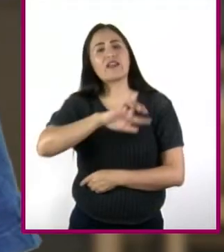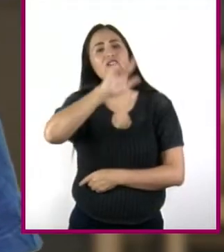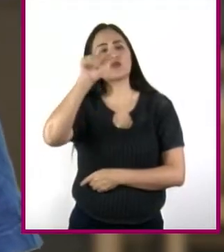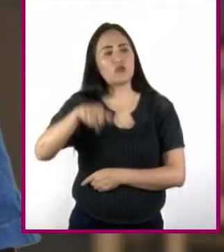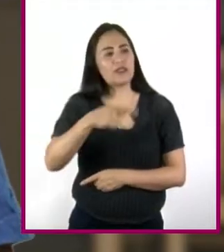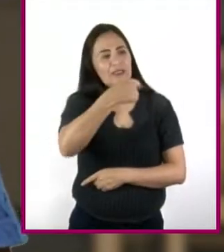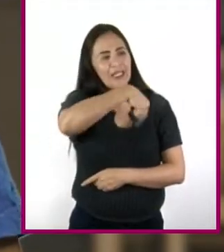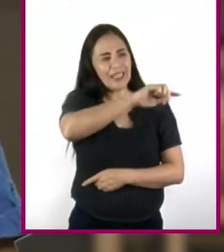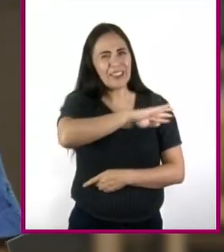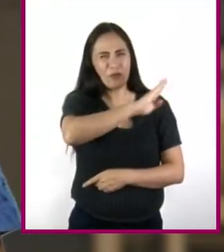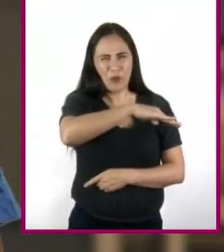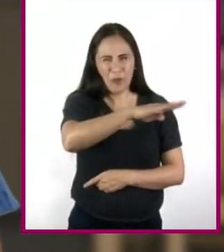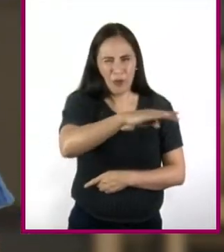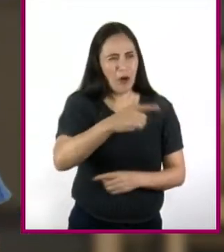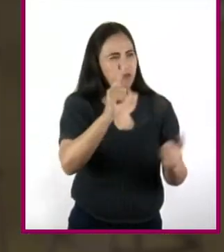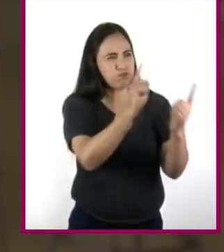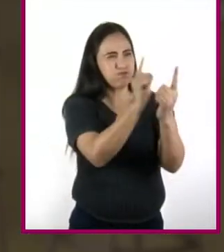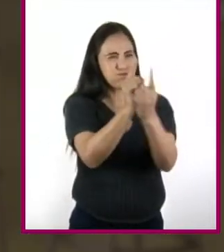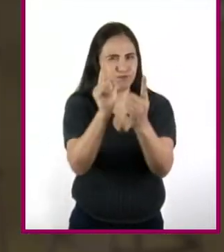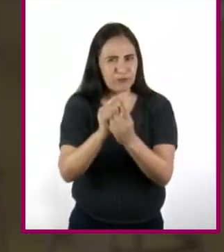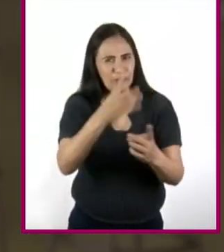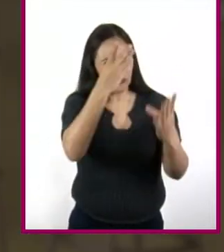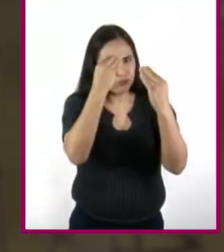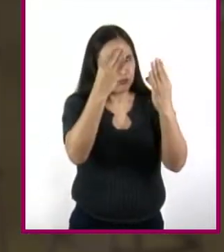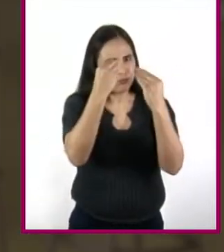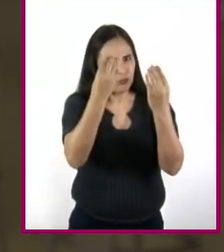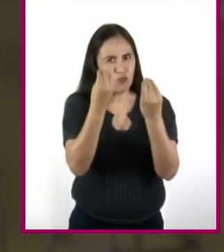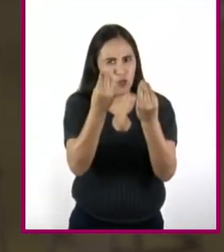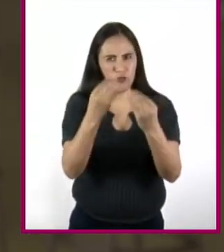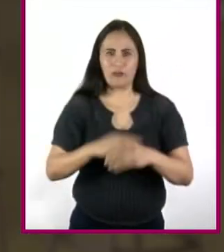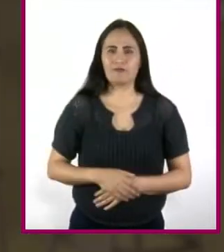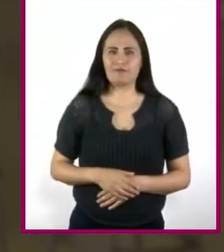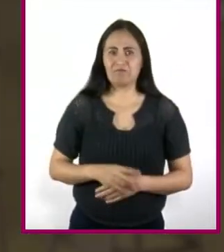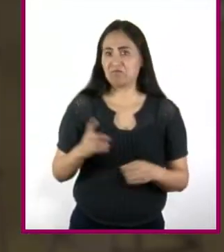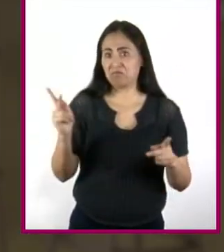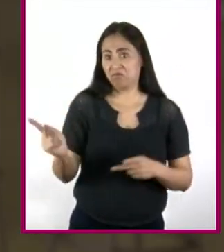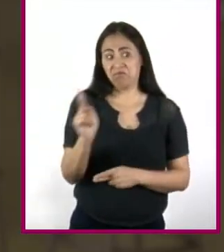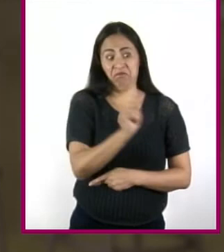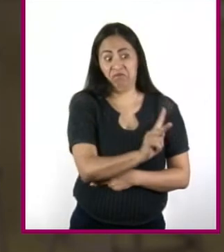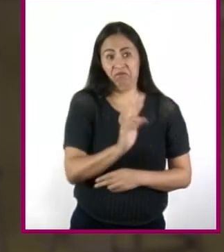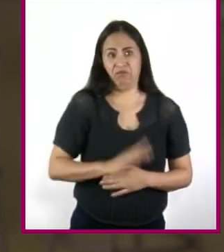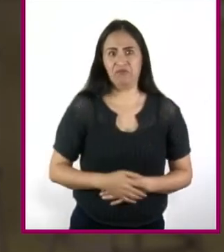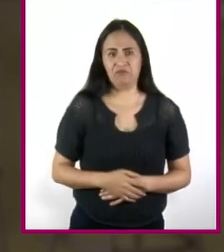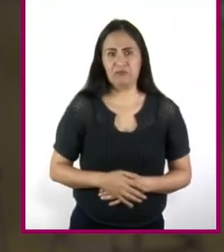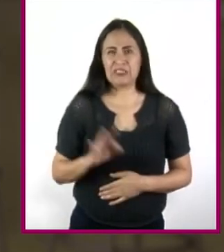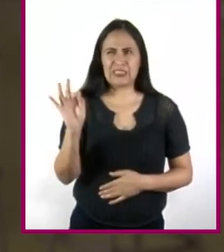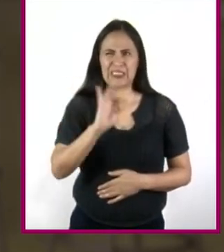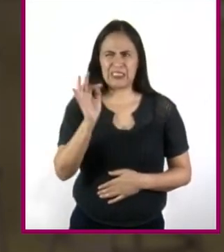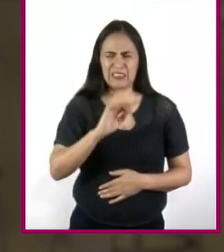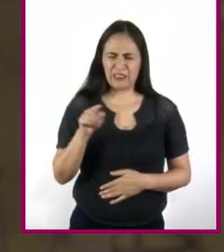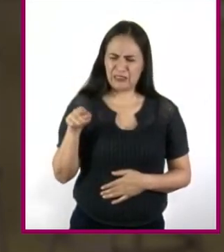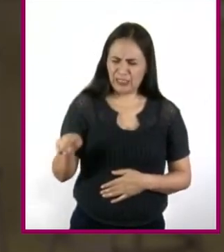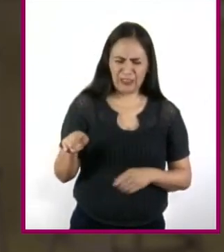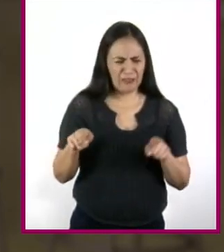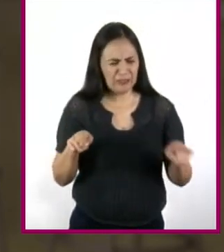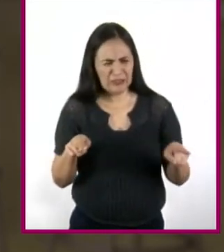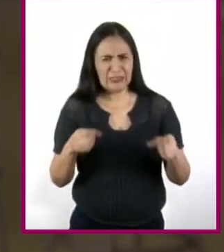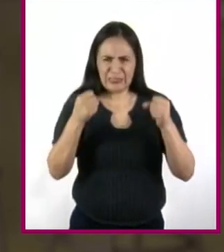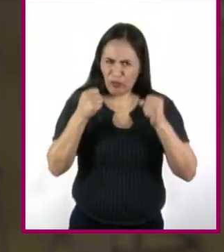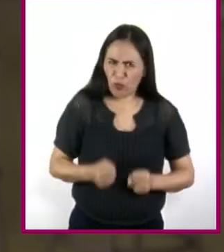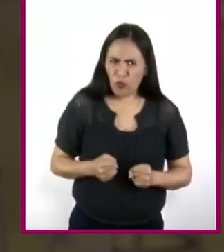Le dio en el mero clavo, señorita. Y si no tenemos razones para pensar que una u otra cosa pasa después de la